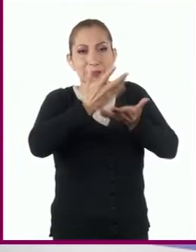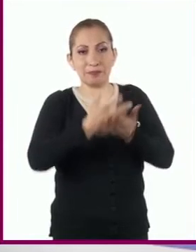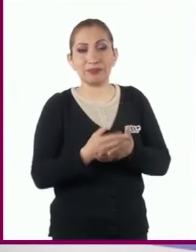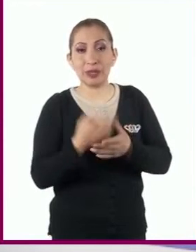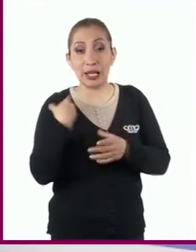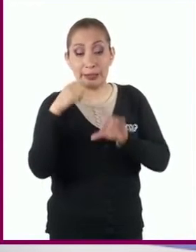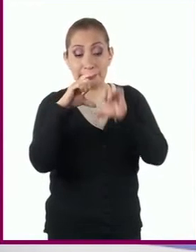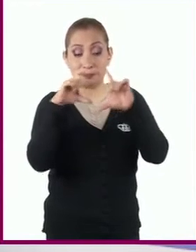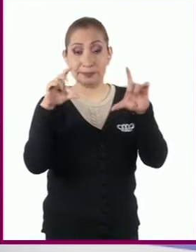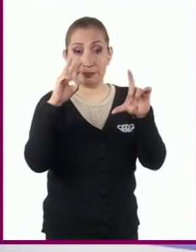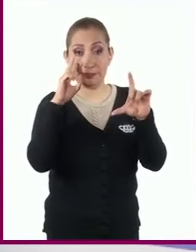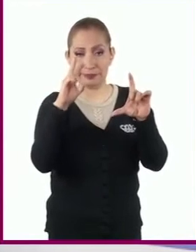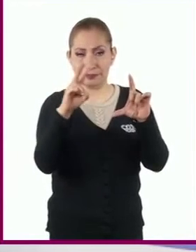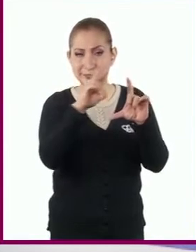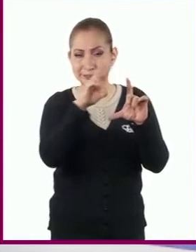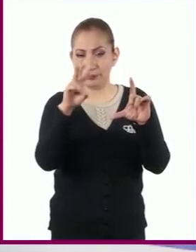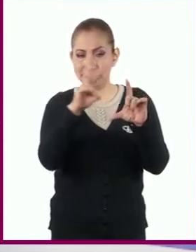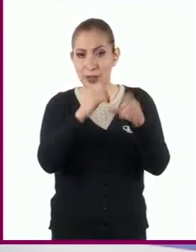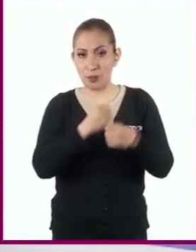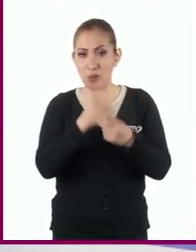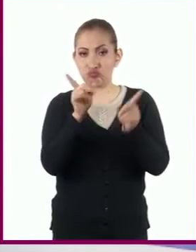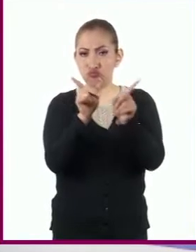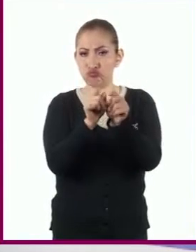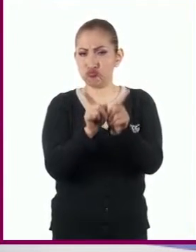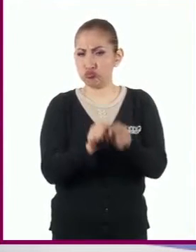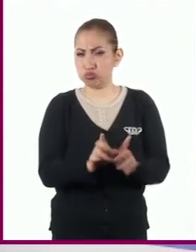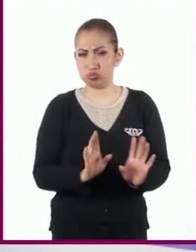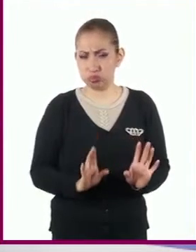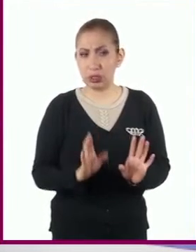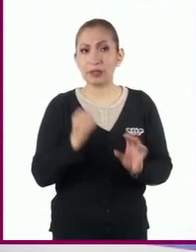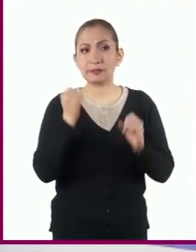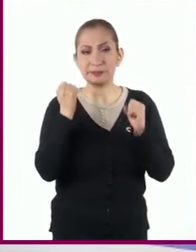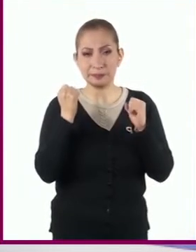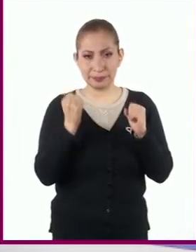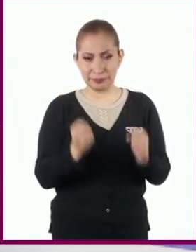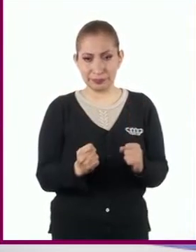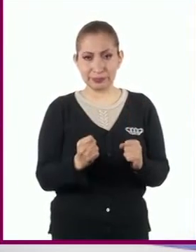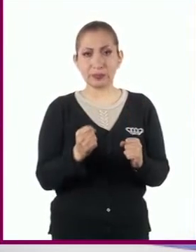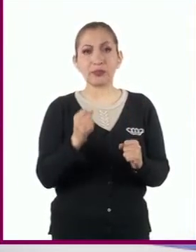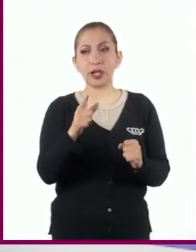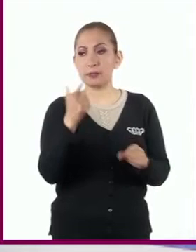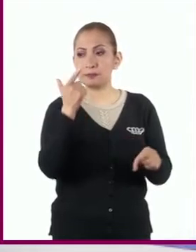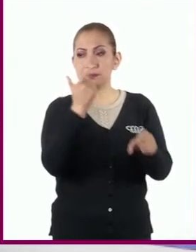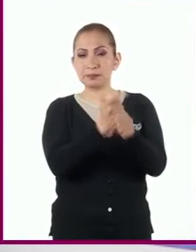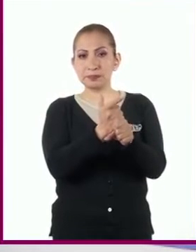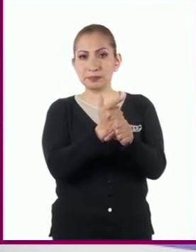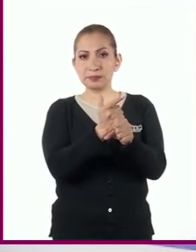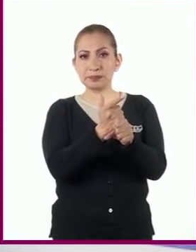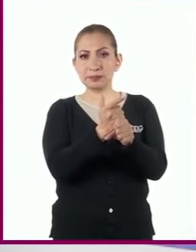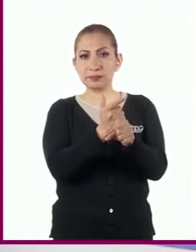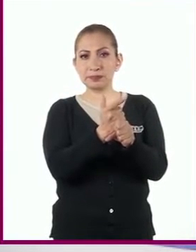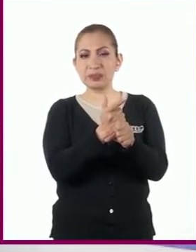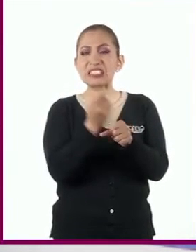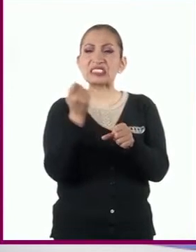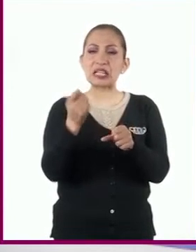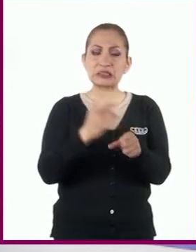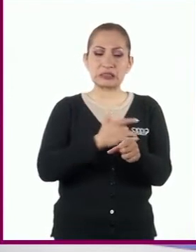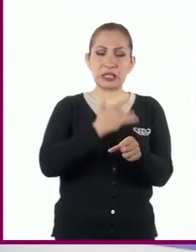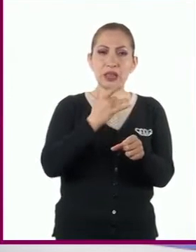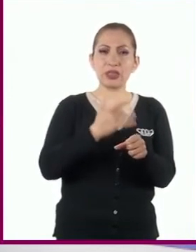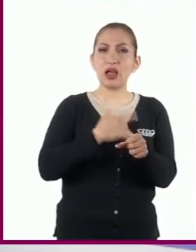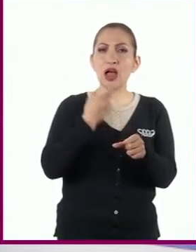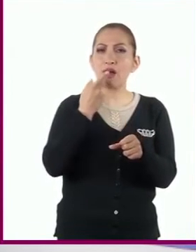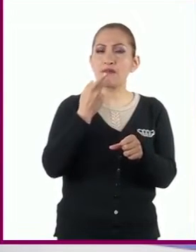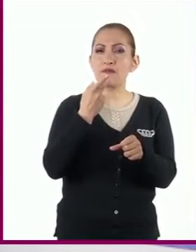En pantalla podrán observar poemas cortos donde, estoy seguro, identificaremos a qué sentimiento